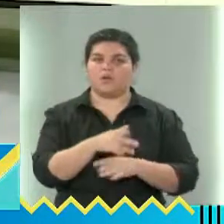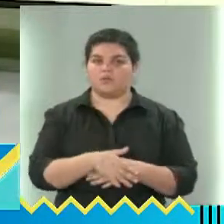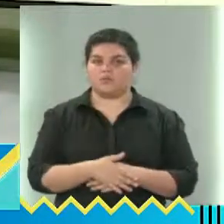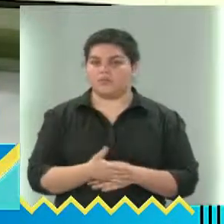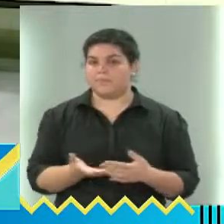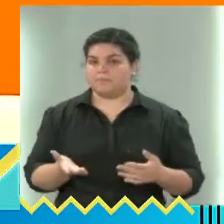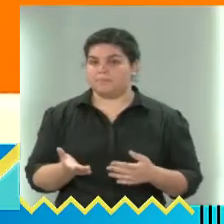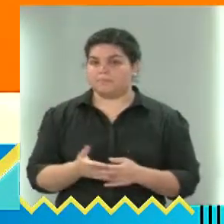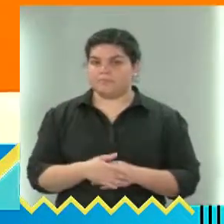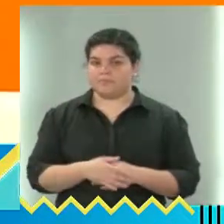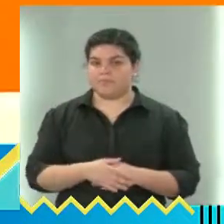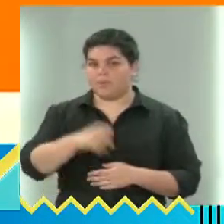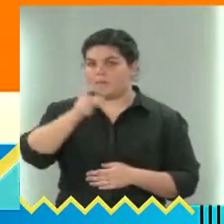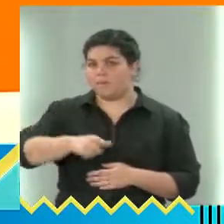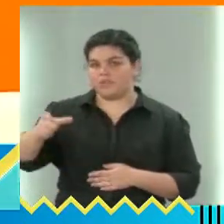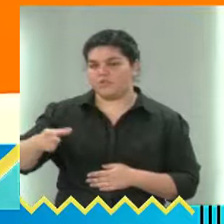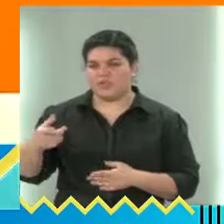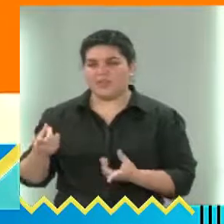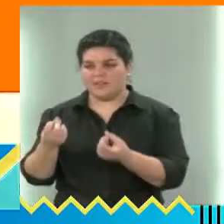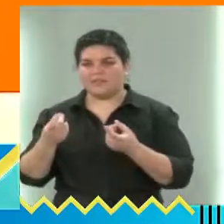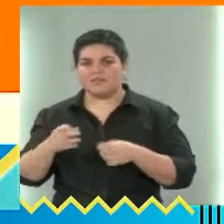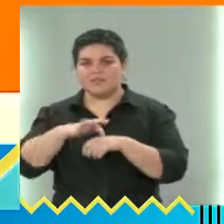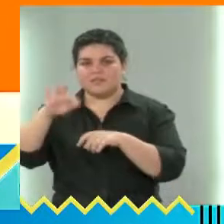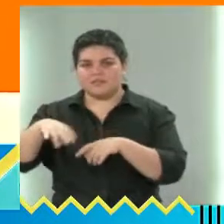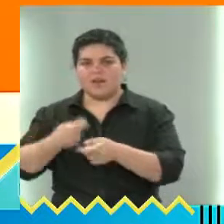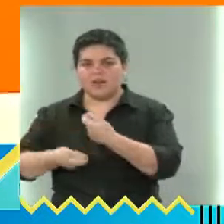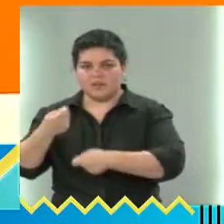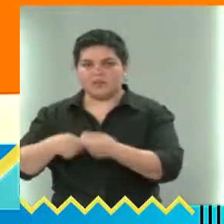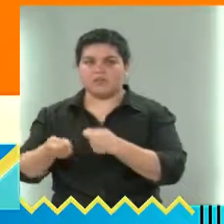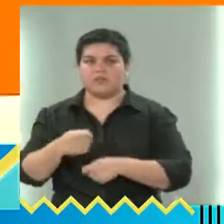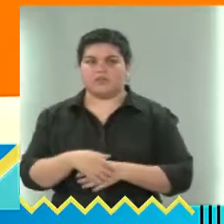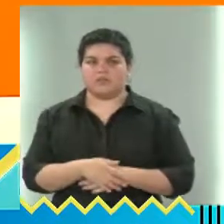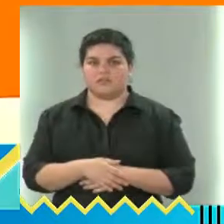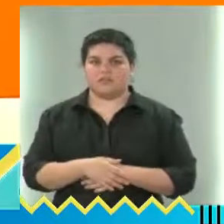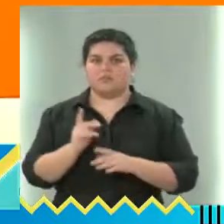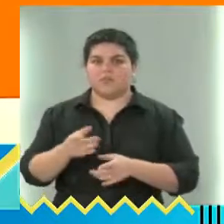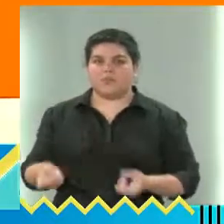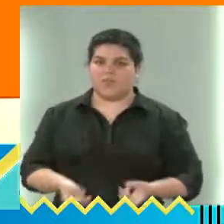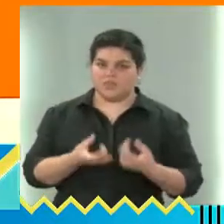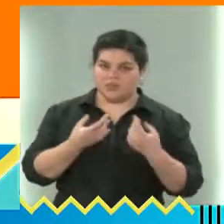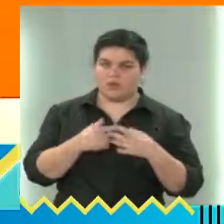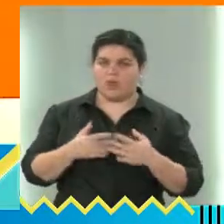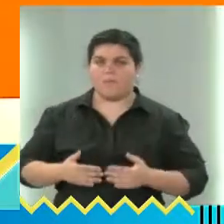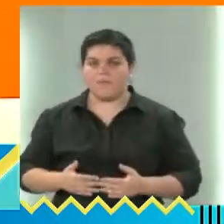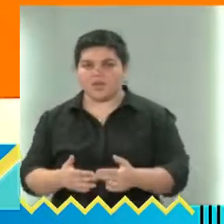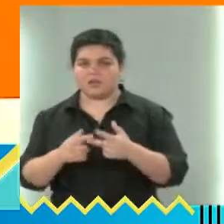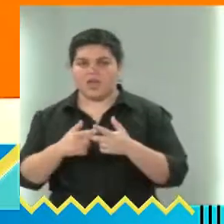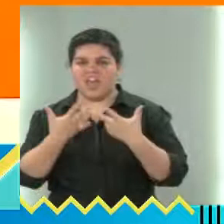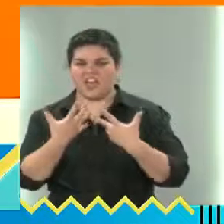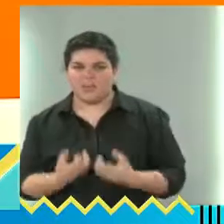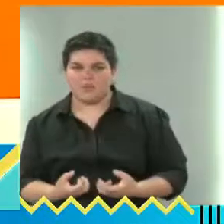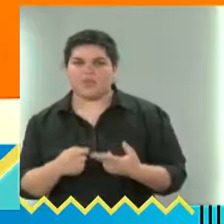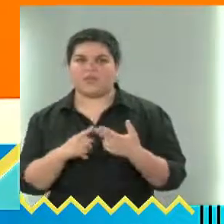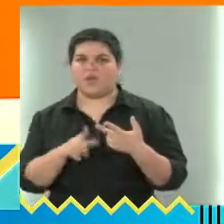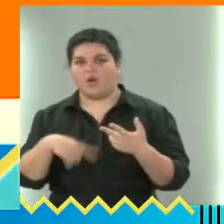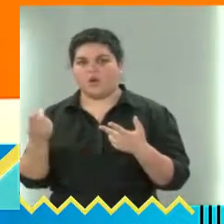importante porque decenas de pacientes requieren de una transfusión de sangre, desde el paciente oncomatológico, embarazadas, anémicas, talasemias,